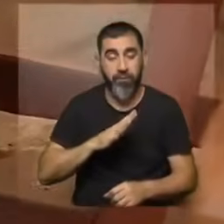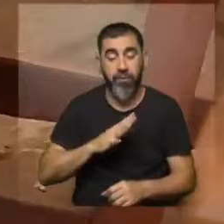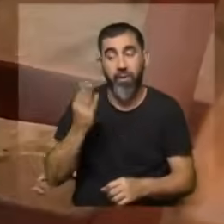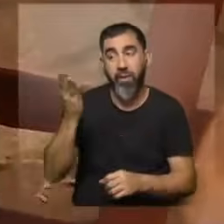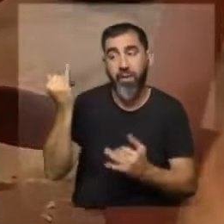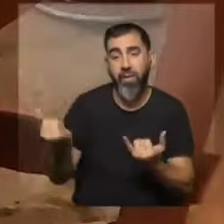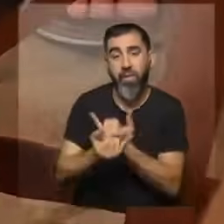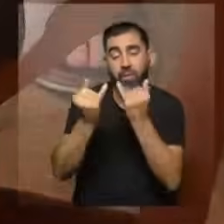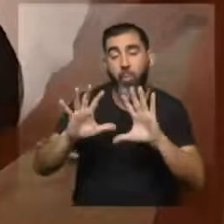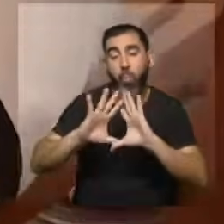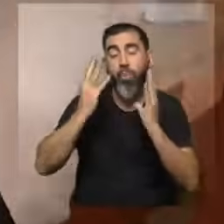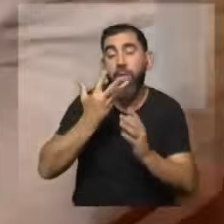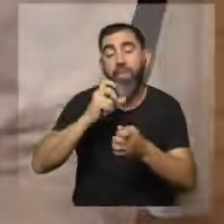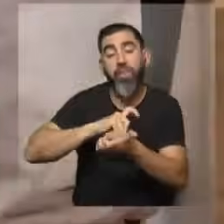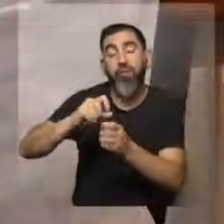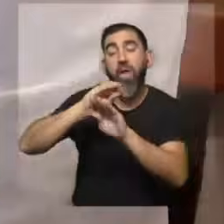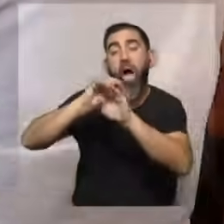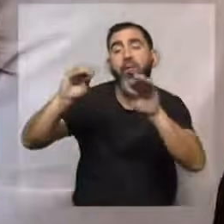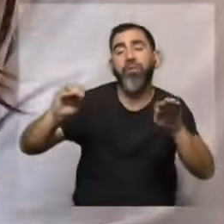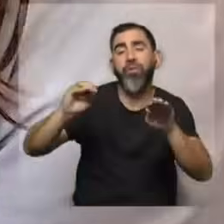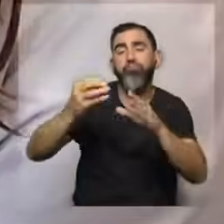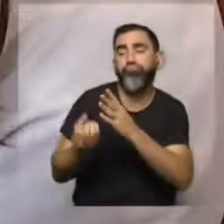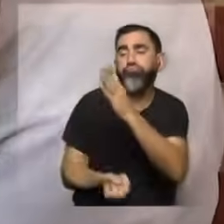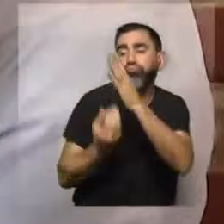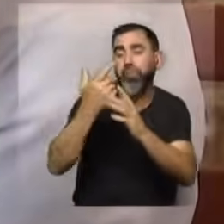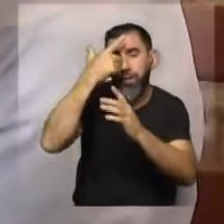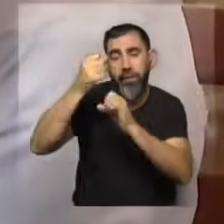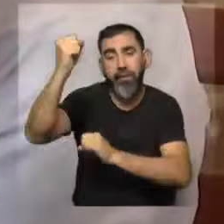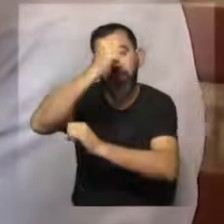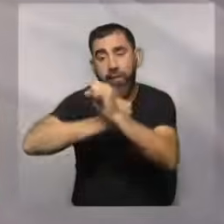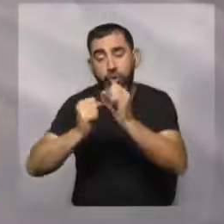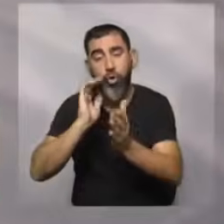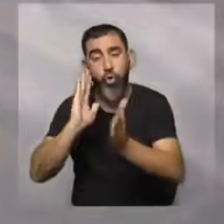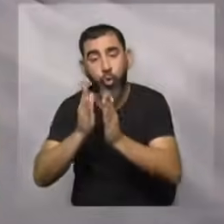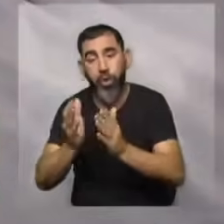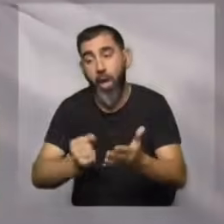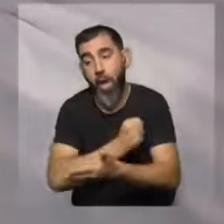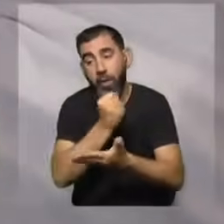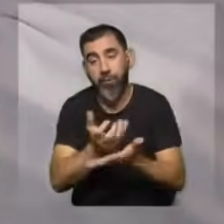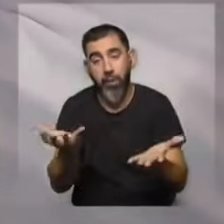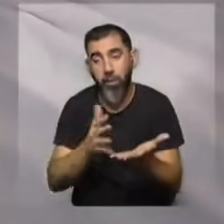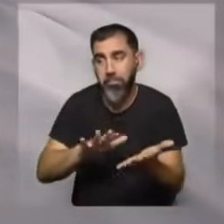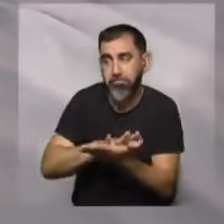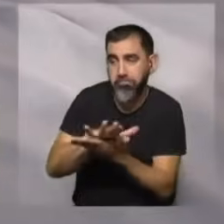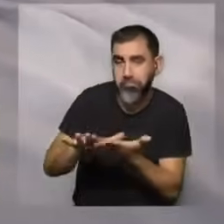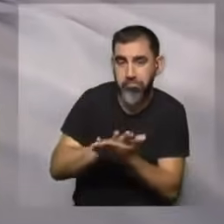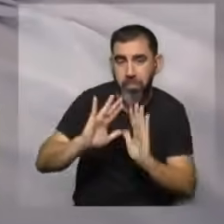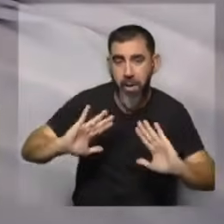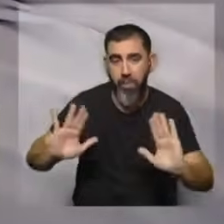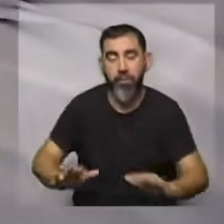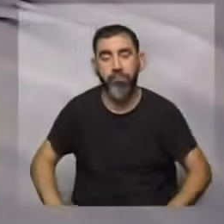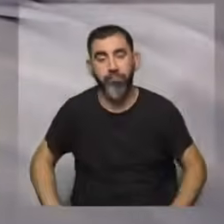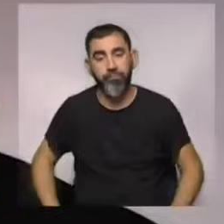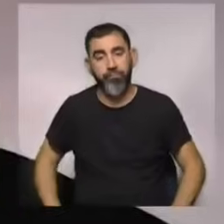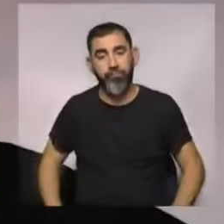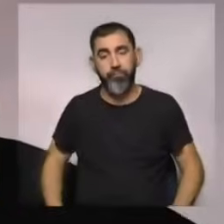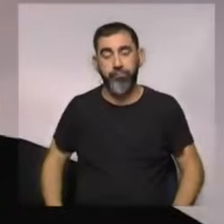mundial de la diabetes hizo un anuncio de que se iba a incorporar esta tecnología al tratamiento y hasta ahora todavía no hemos visto e